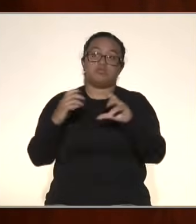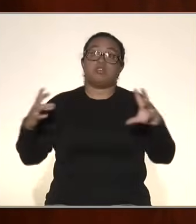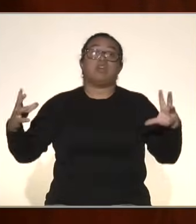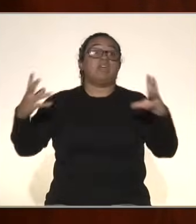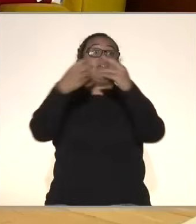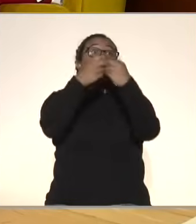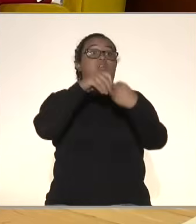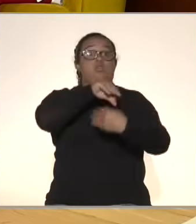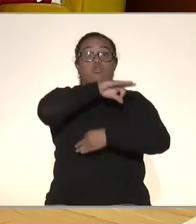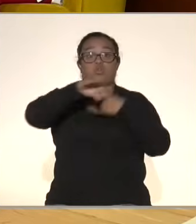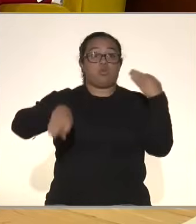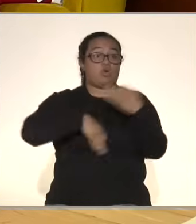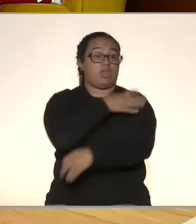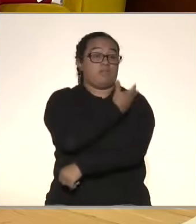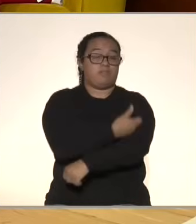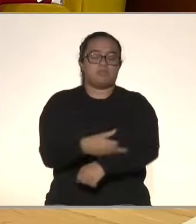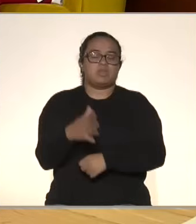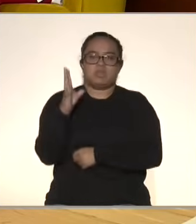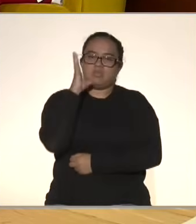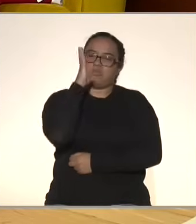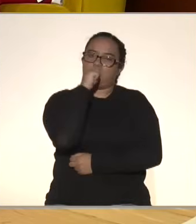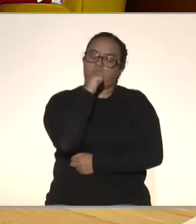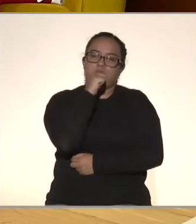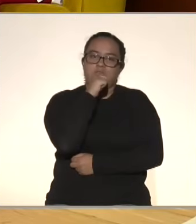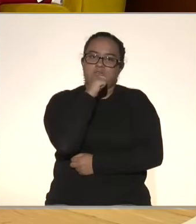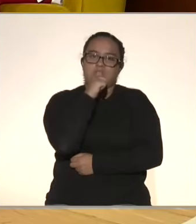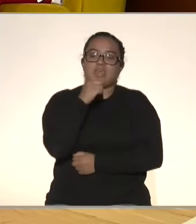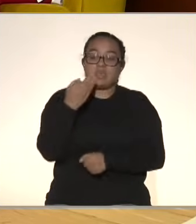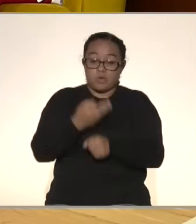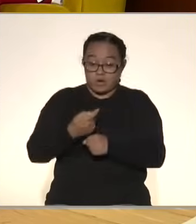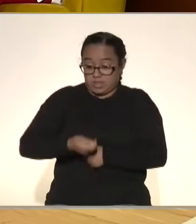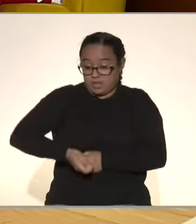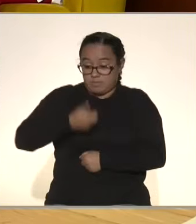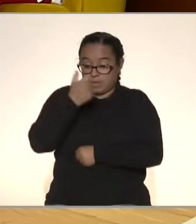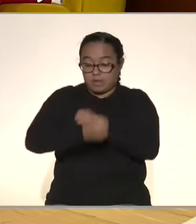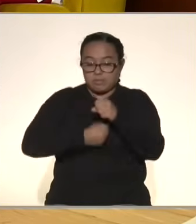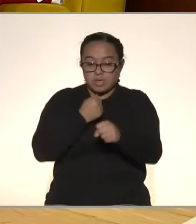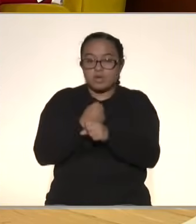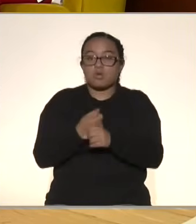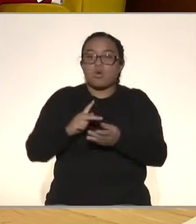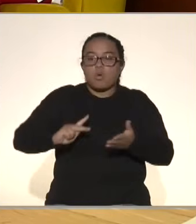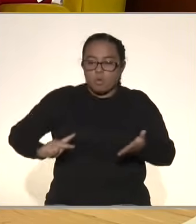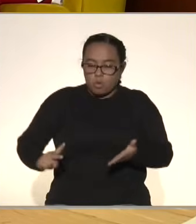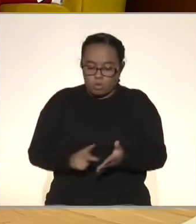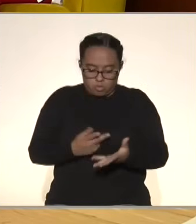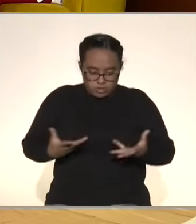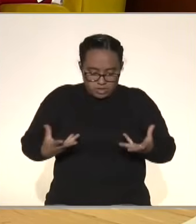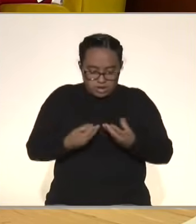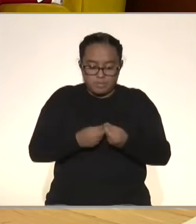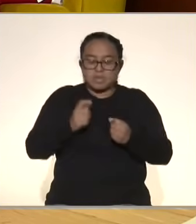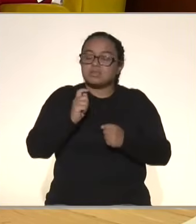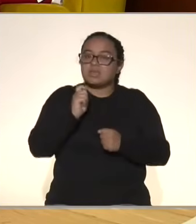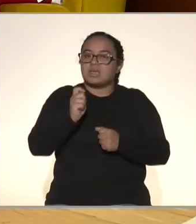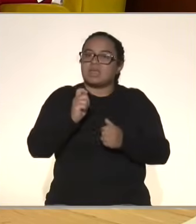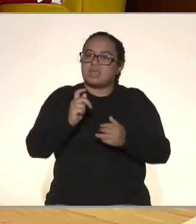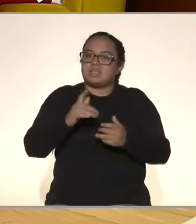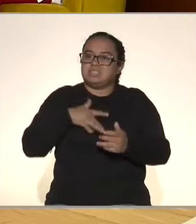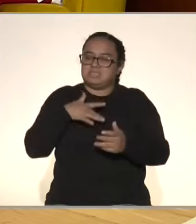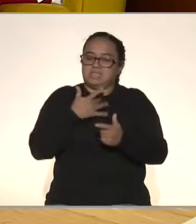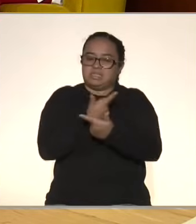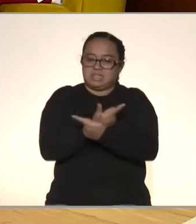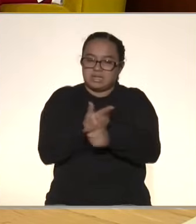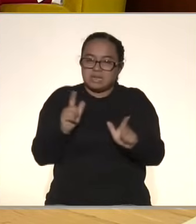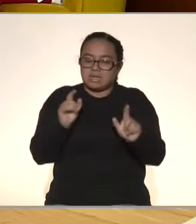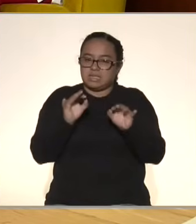todos. Importante ahora, primer año que nos podemos reunir de nuevo un poco más libres, que por lo